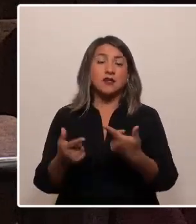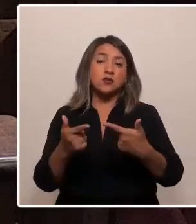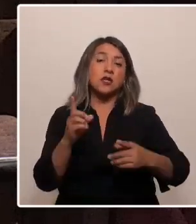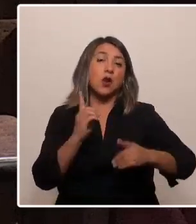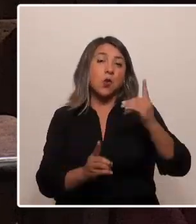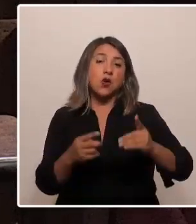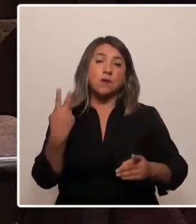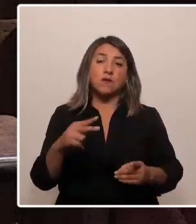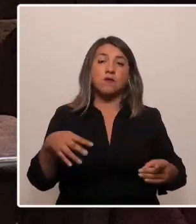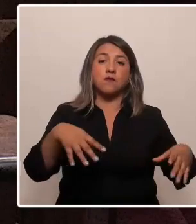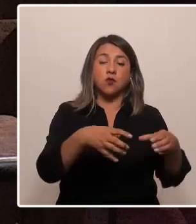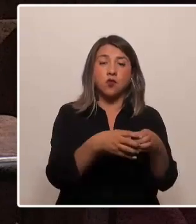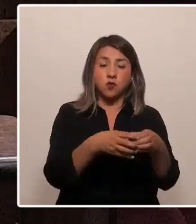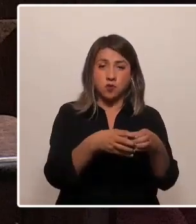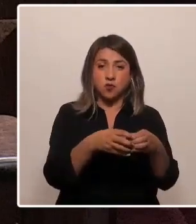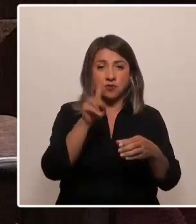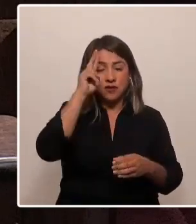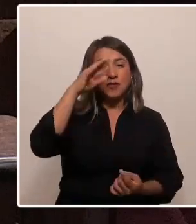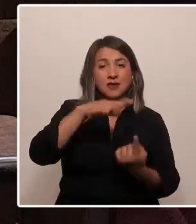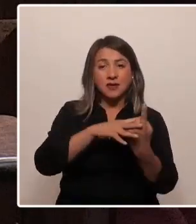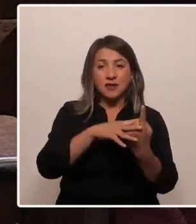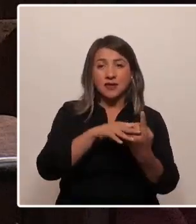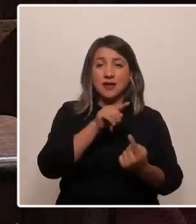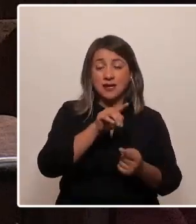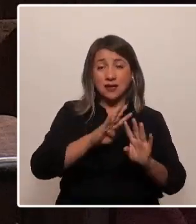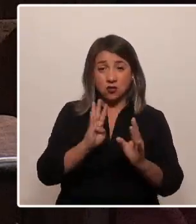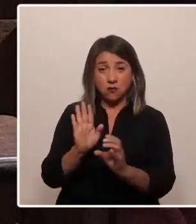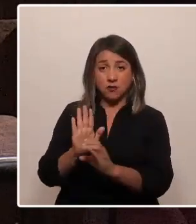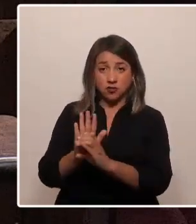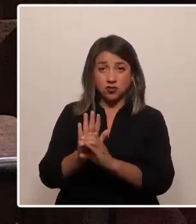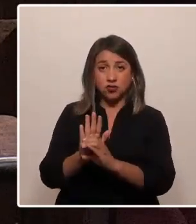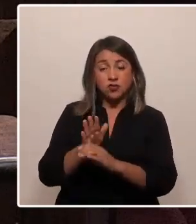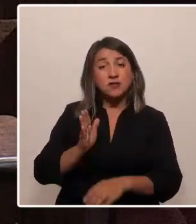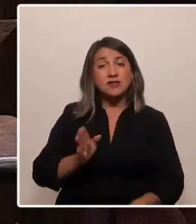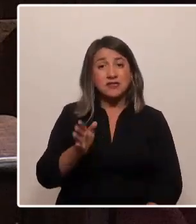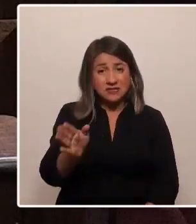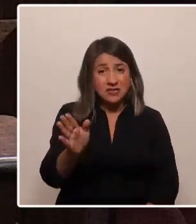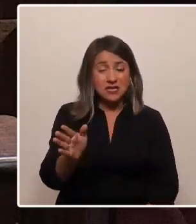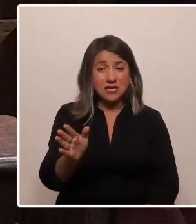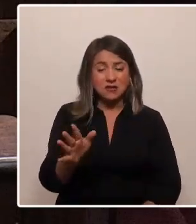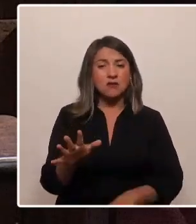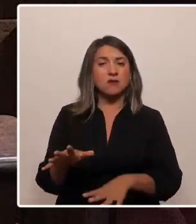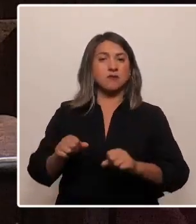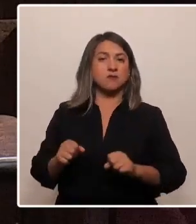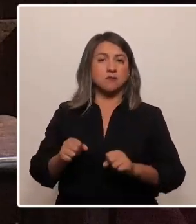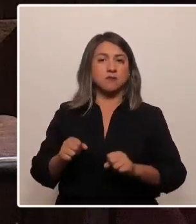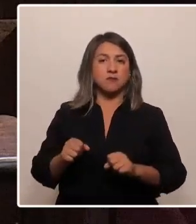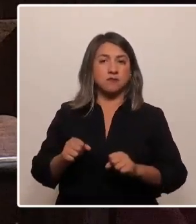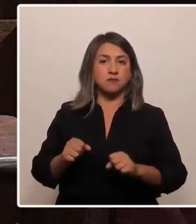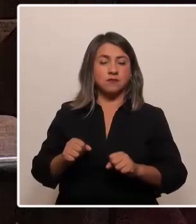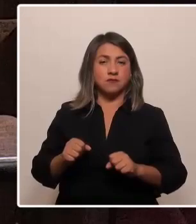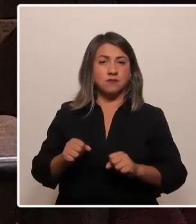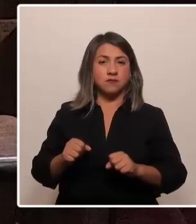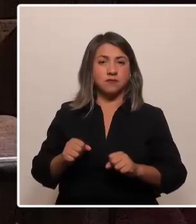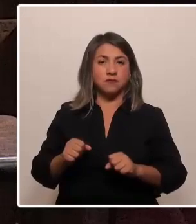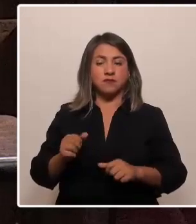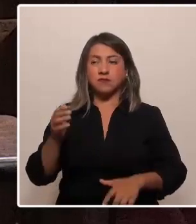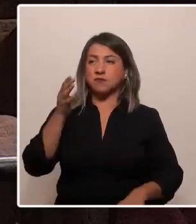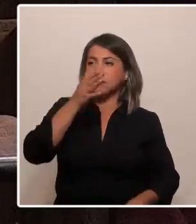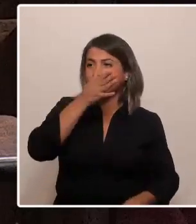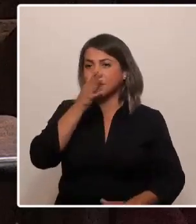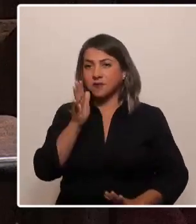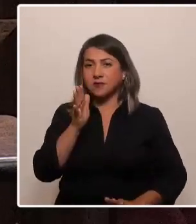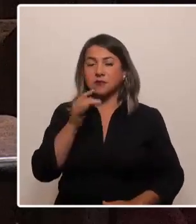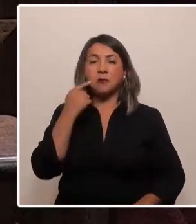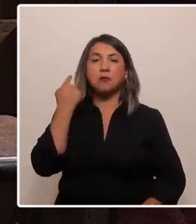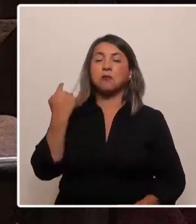pertenecer a un grupo determinado. Si esta convención sigue tomándose su labor con la banalidad que lo ha hecho hasta acá, si sigue sin escuchar